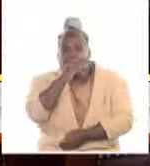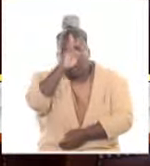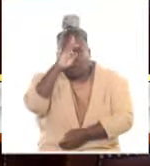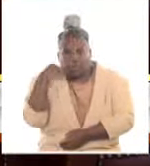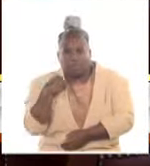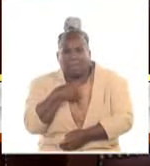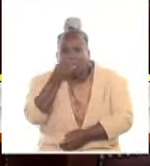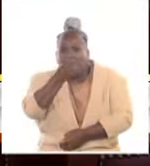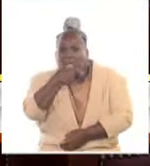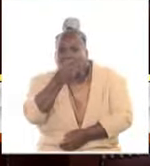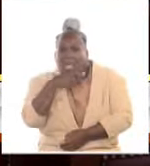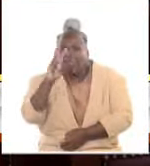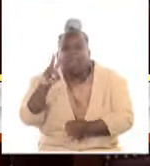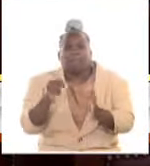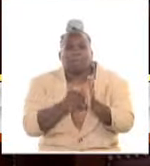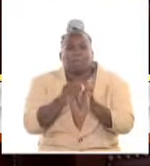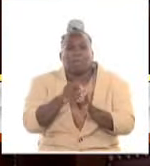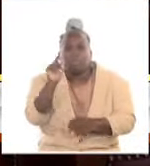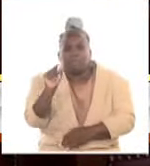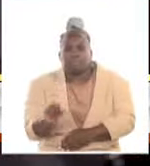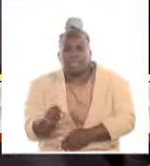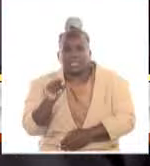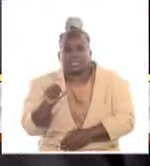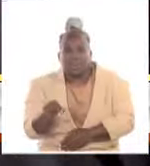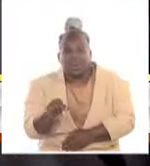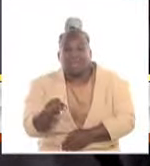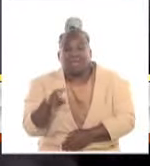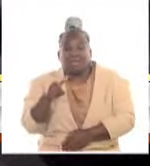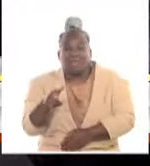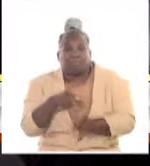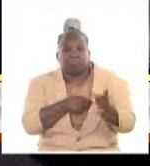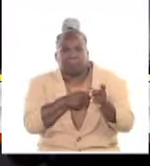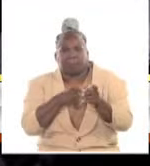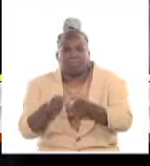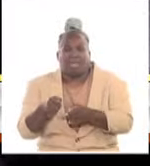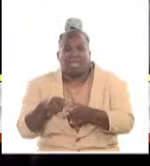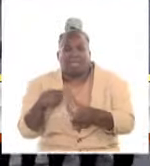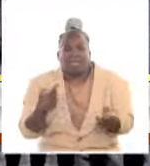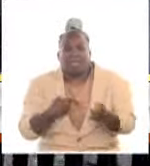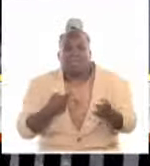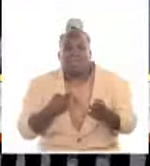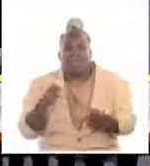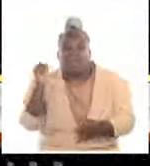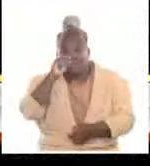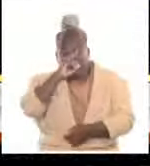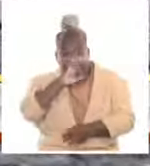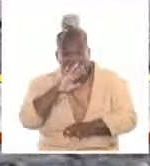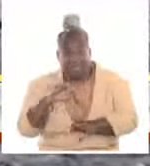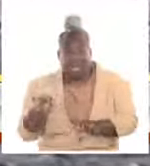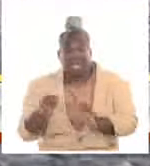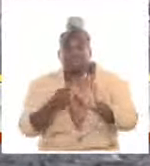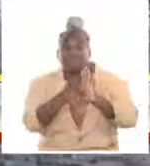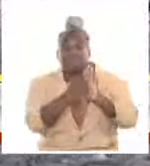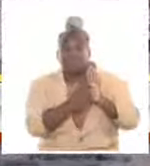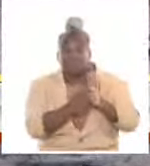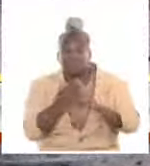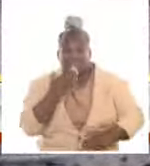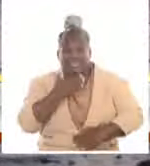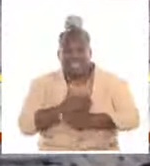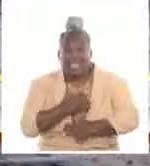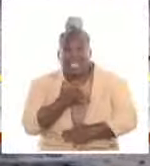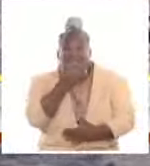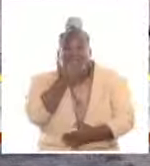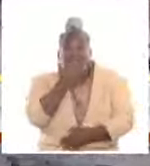los 2 millones de personas bajo el asedio sionista. El fin definitivo de la agresión sería uno de los puntos que obstaculiza este